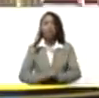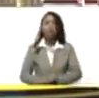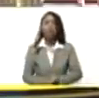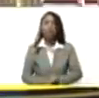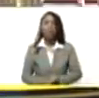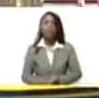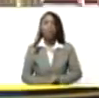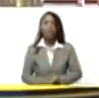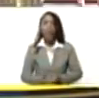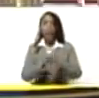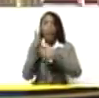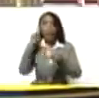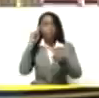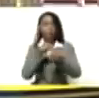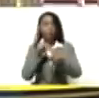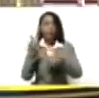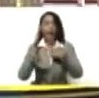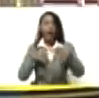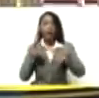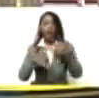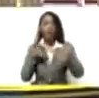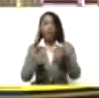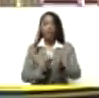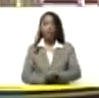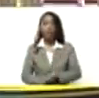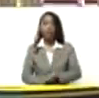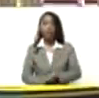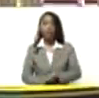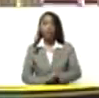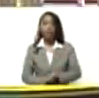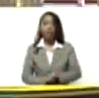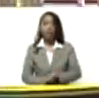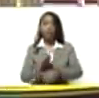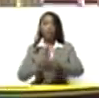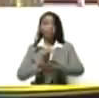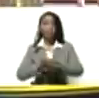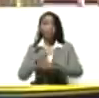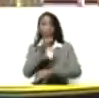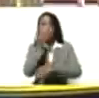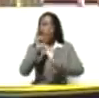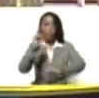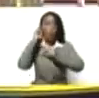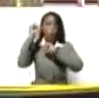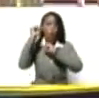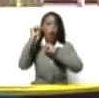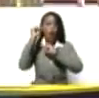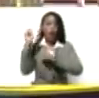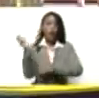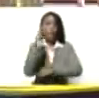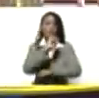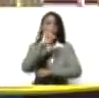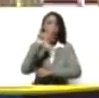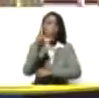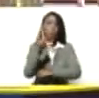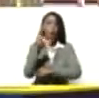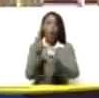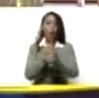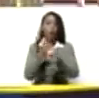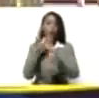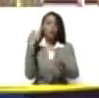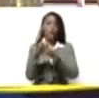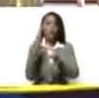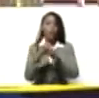una secuencia de eventos coronadas de manera muy exitosa durante los meses de julio agosto y septiembre